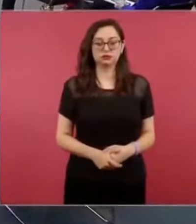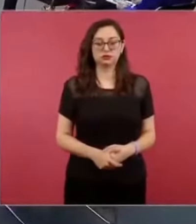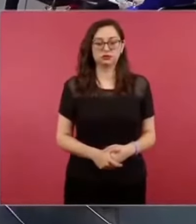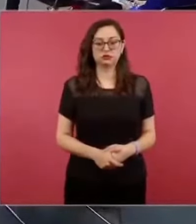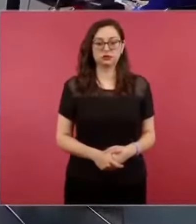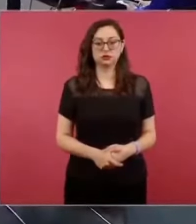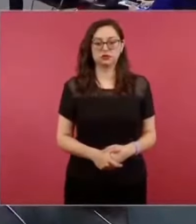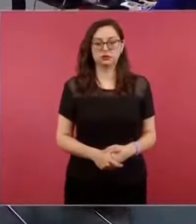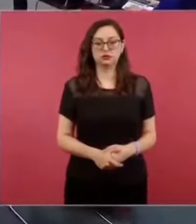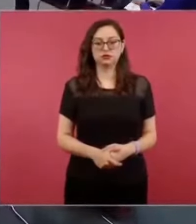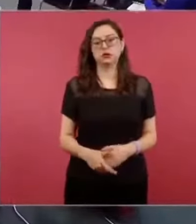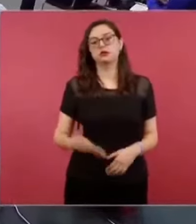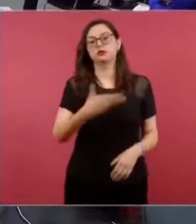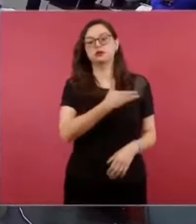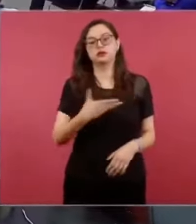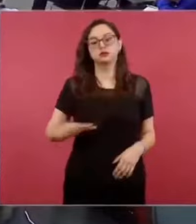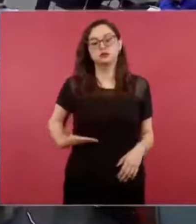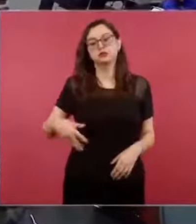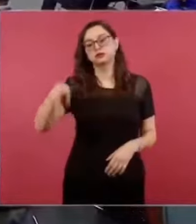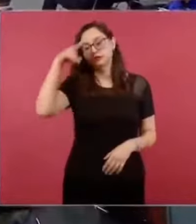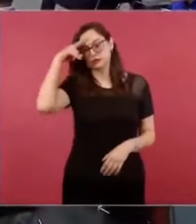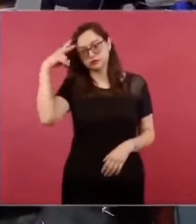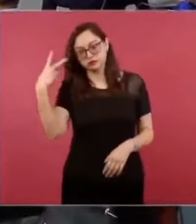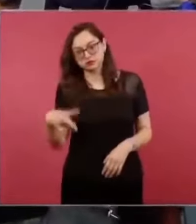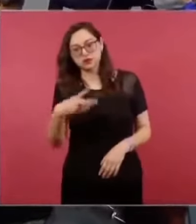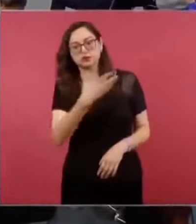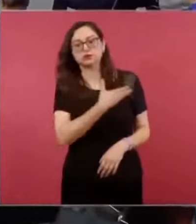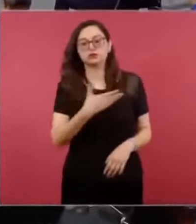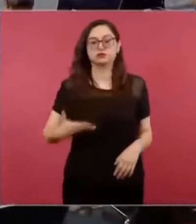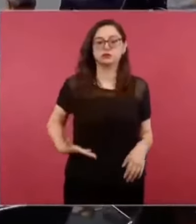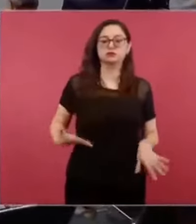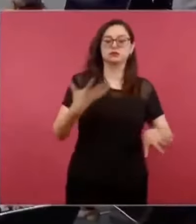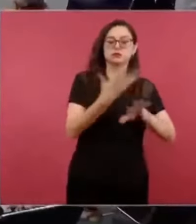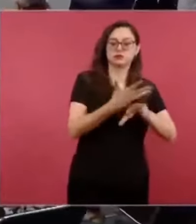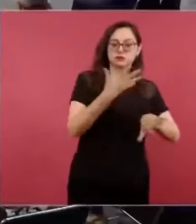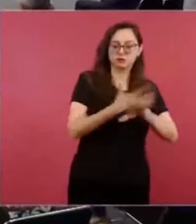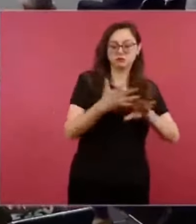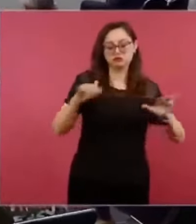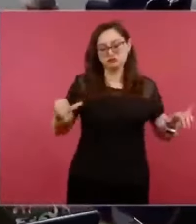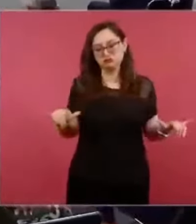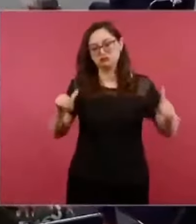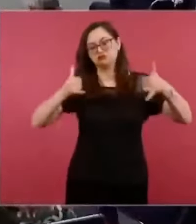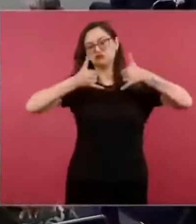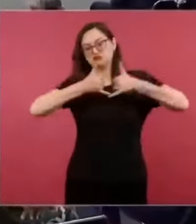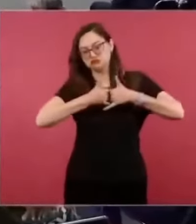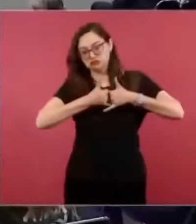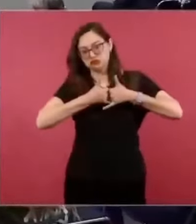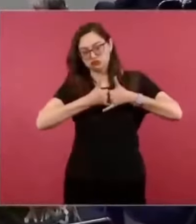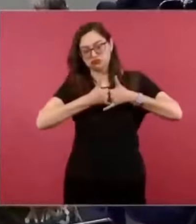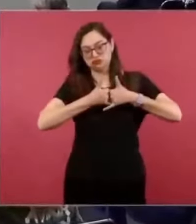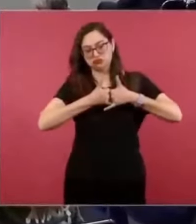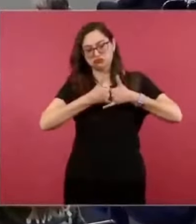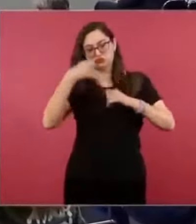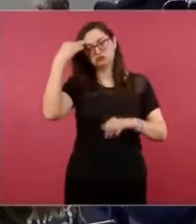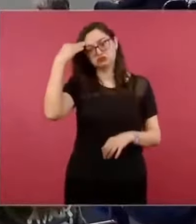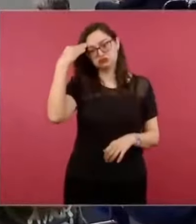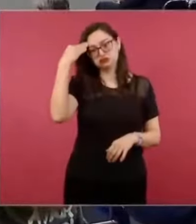de México y el presidente Biden hablaron telefónicamente esta tarde sobre